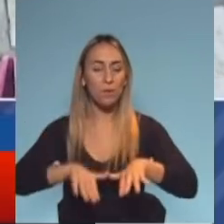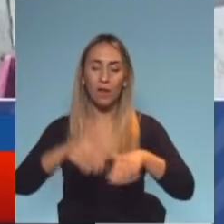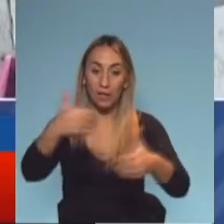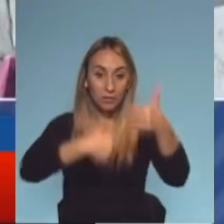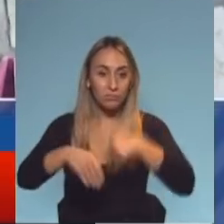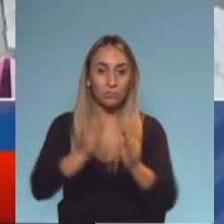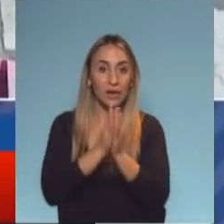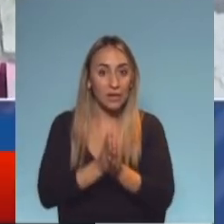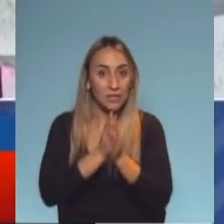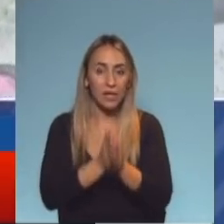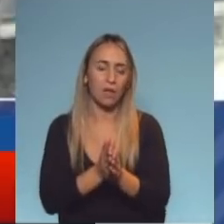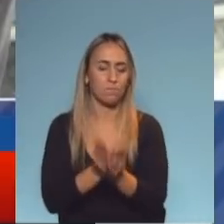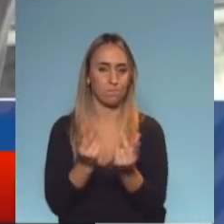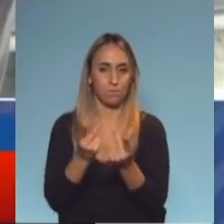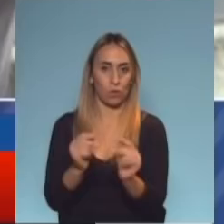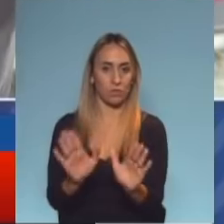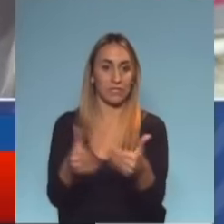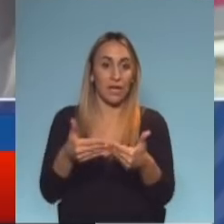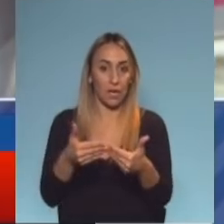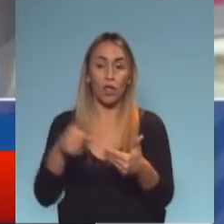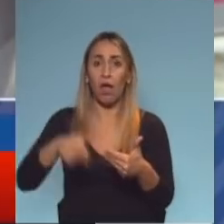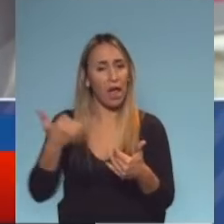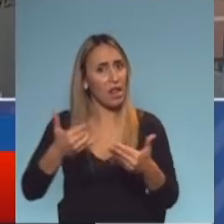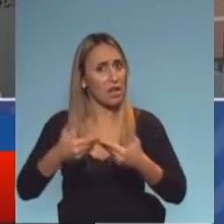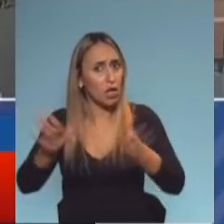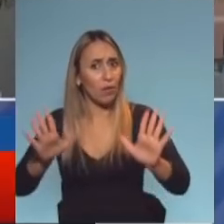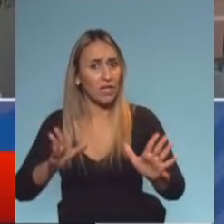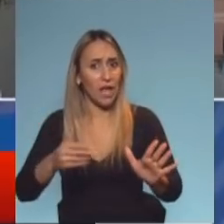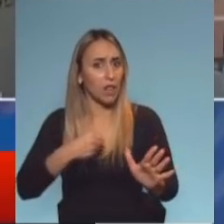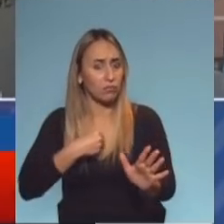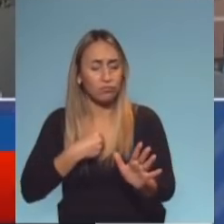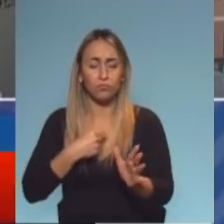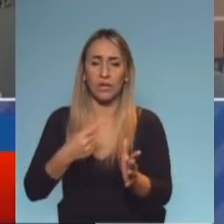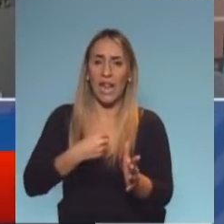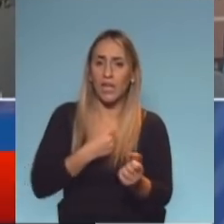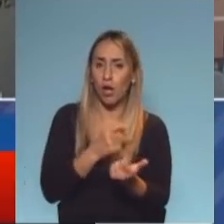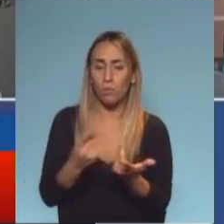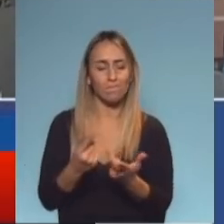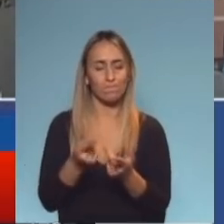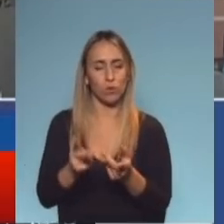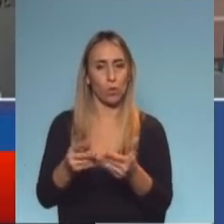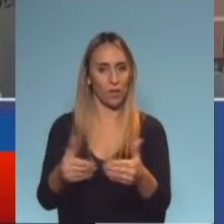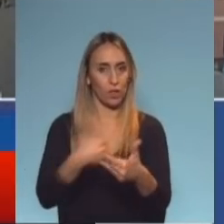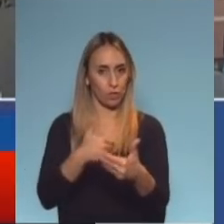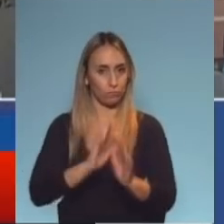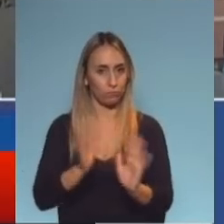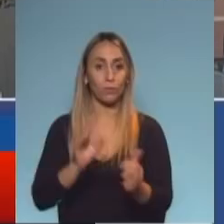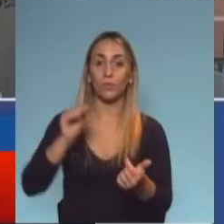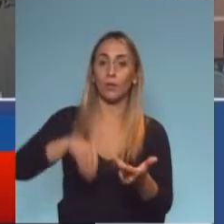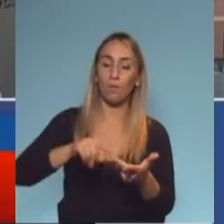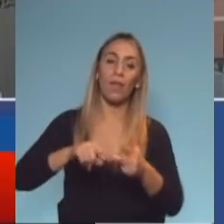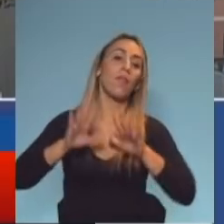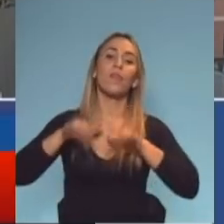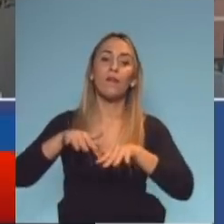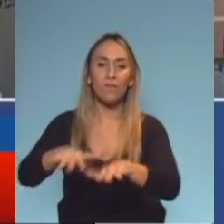en la libertad de culto, prohibimos a los judíos que entran allá. También hubo un desfile de banderas que